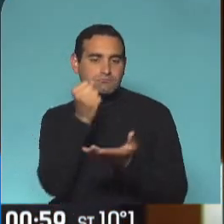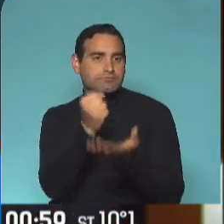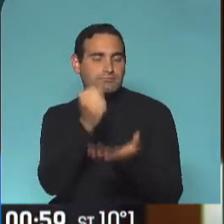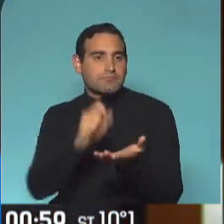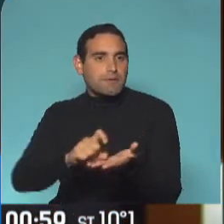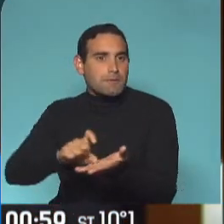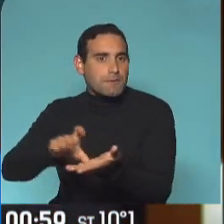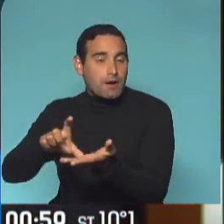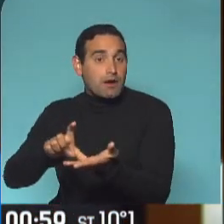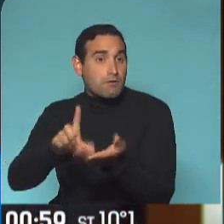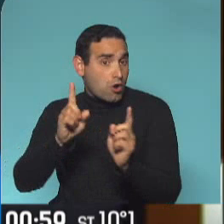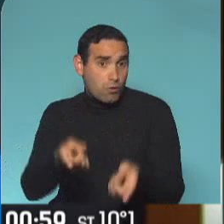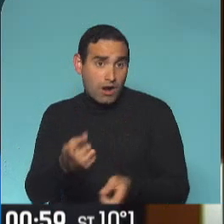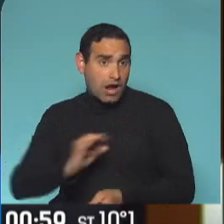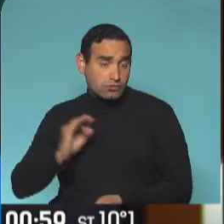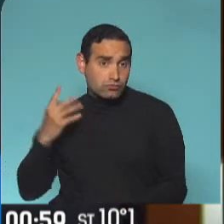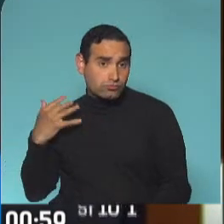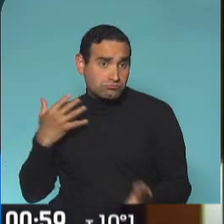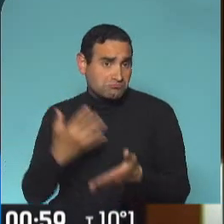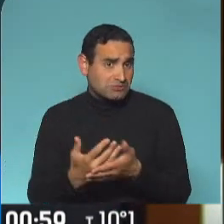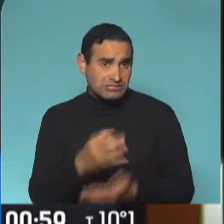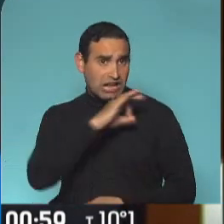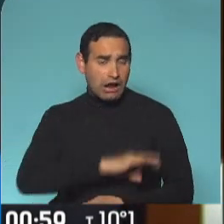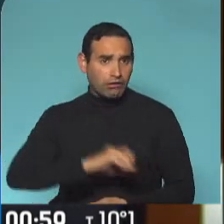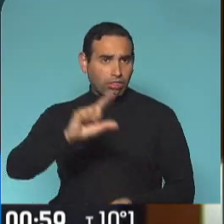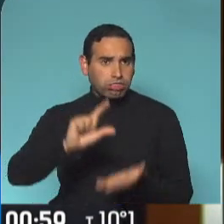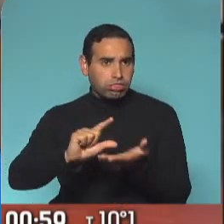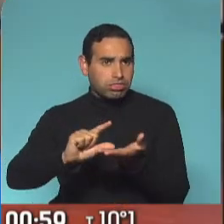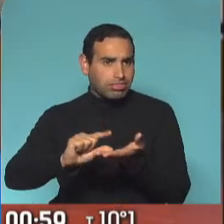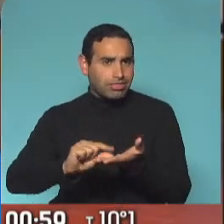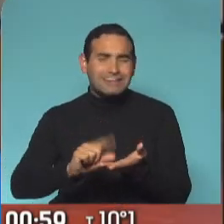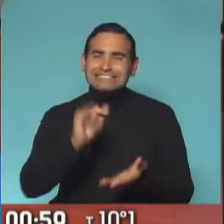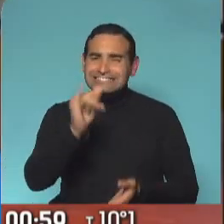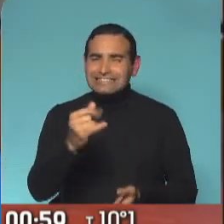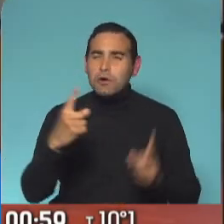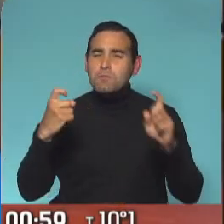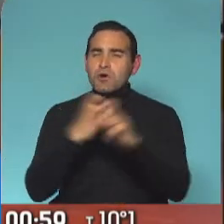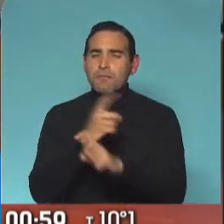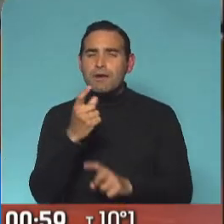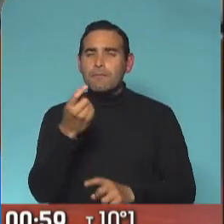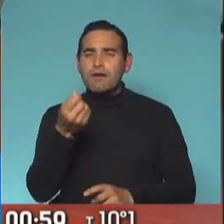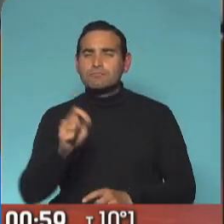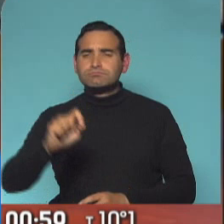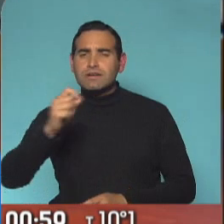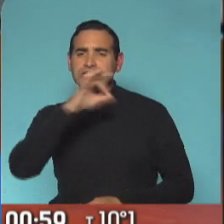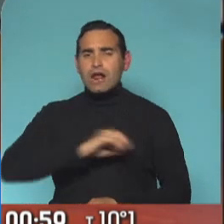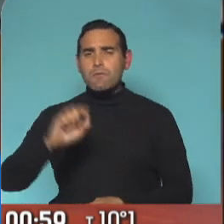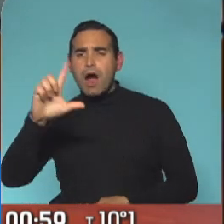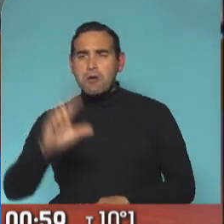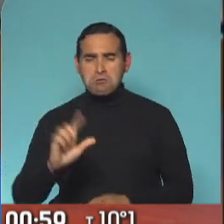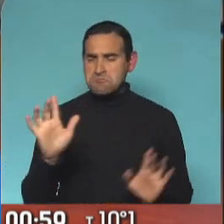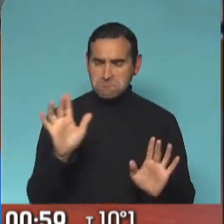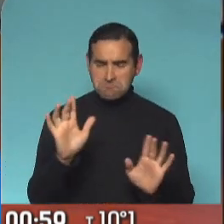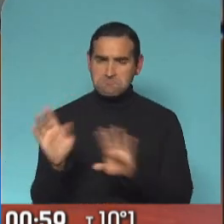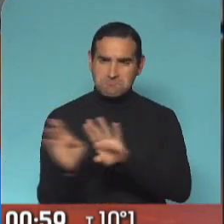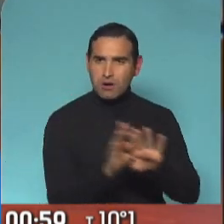aun cuando los salarios en los últimos años viene perdiendo poder adquisitivo. Sí, no es un problema de que si es alto o bajo el salario, el problema es